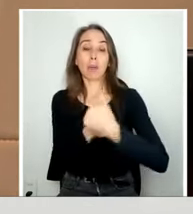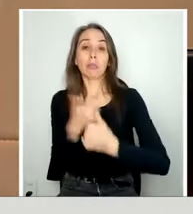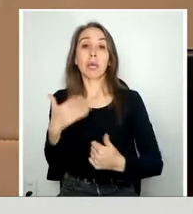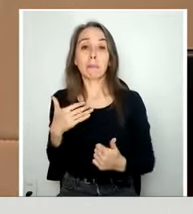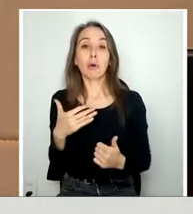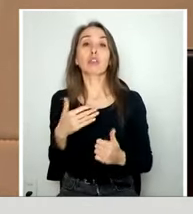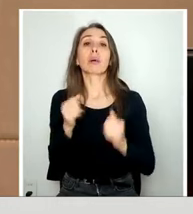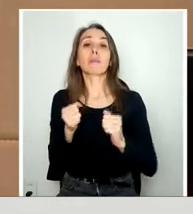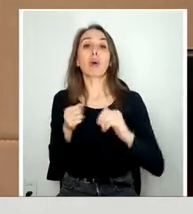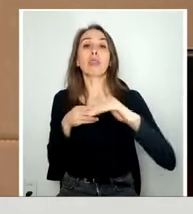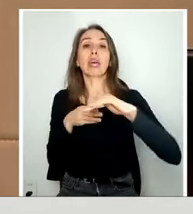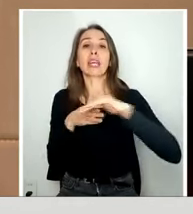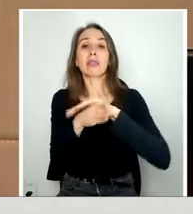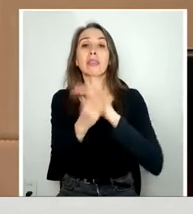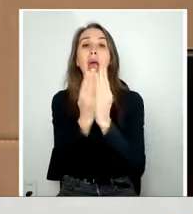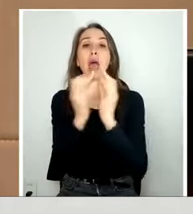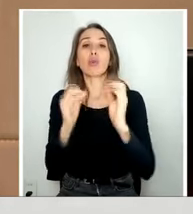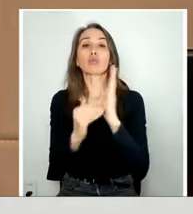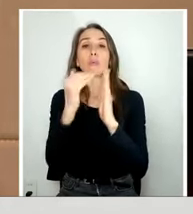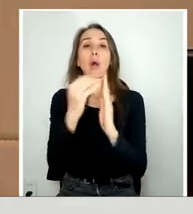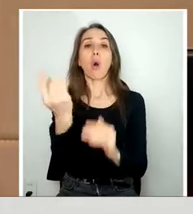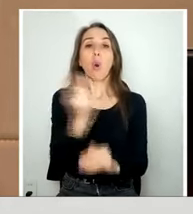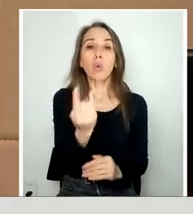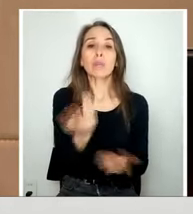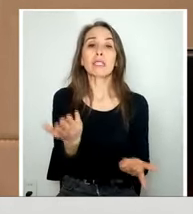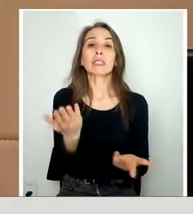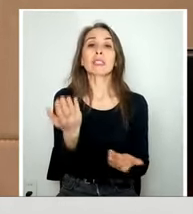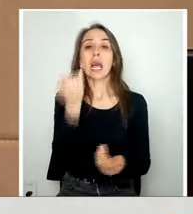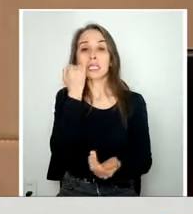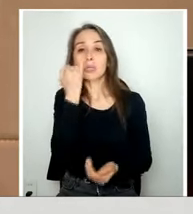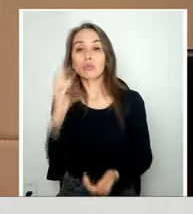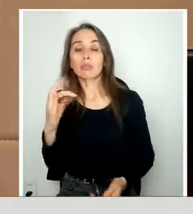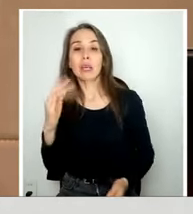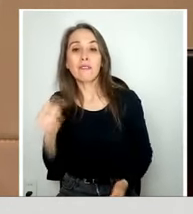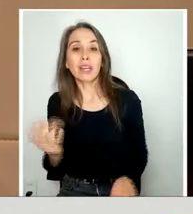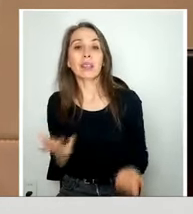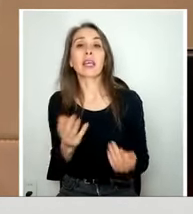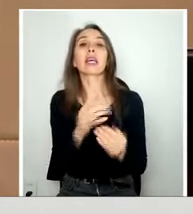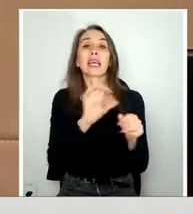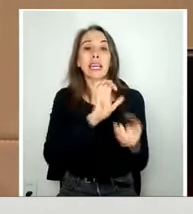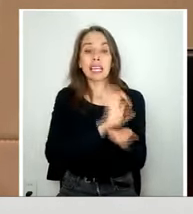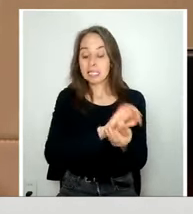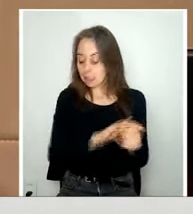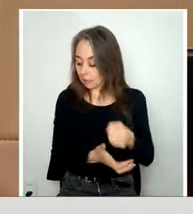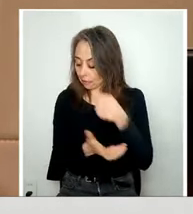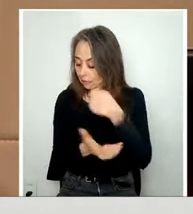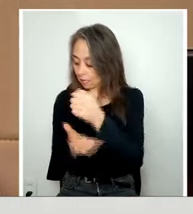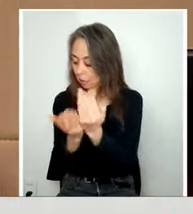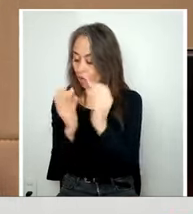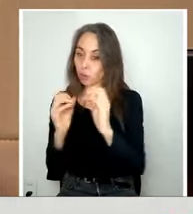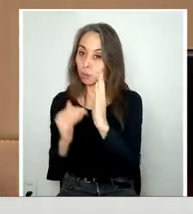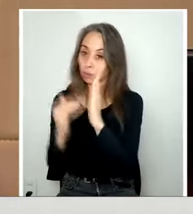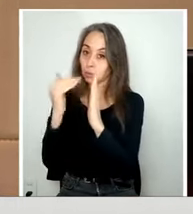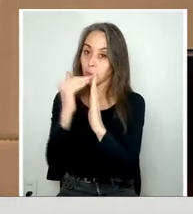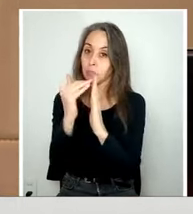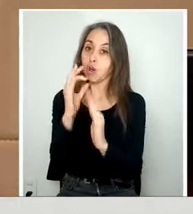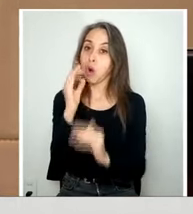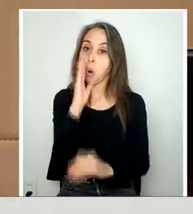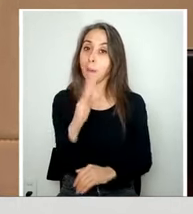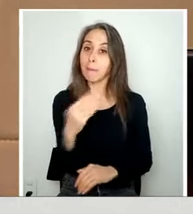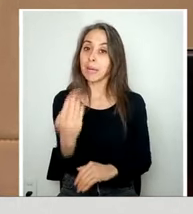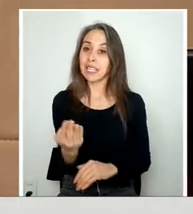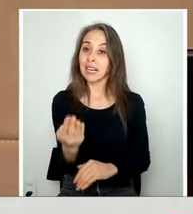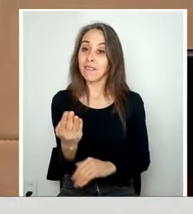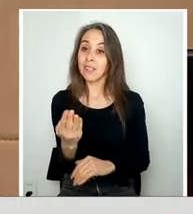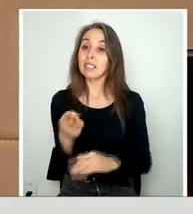superior Por ejemplo si es posible que el estado invierta para los deportistas en becas para la educación superior o en ciertos beneficios específicos en el